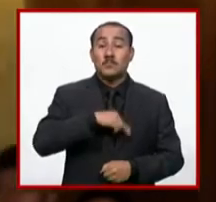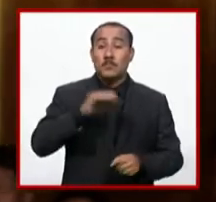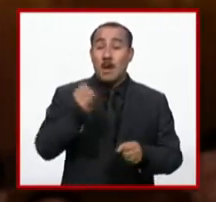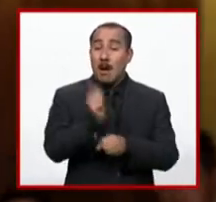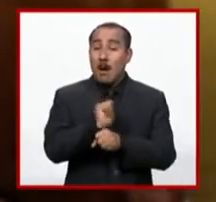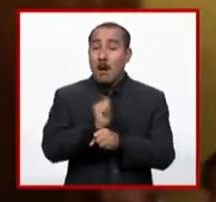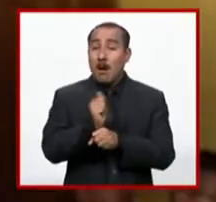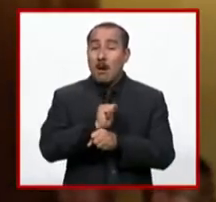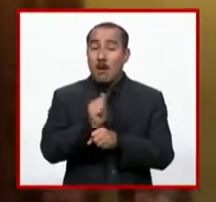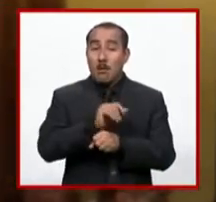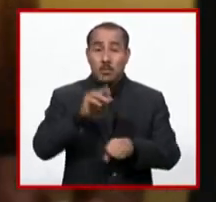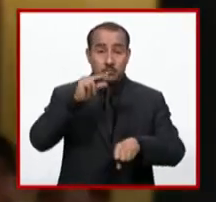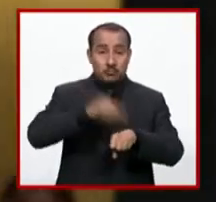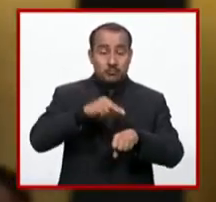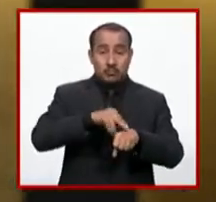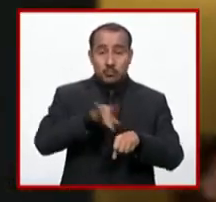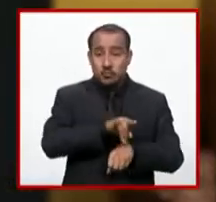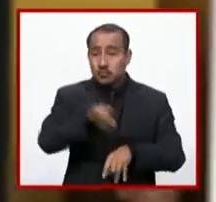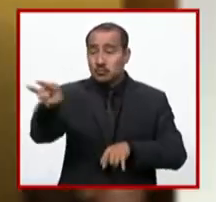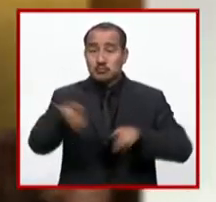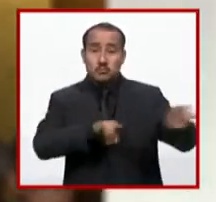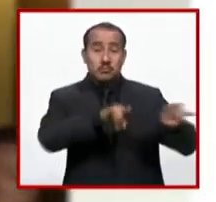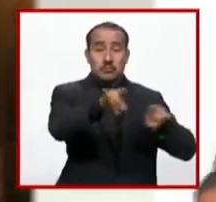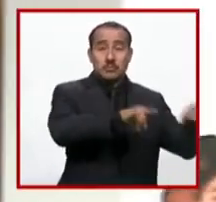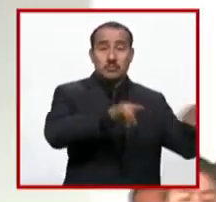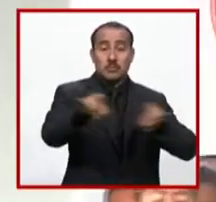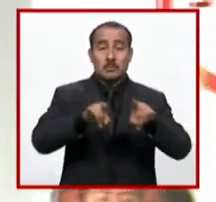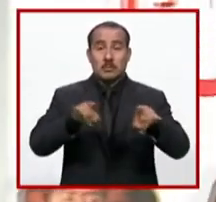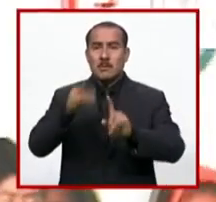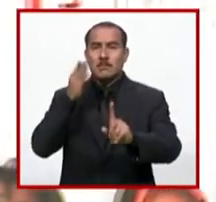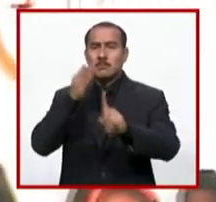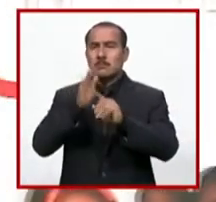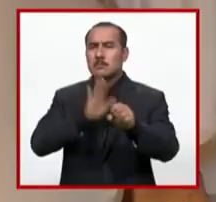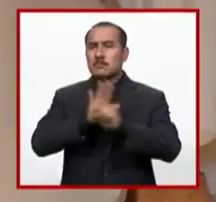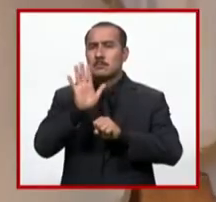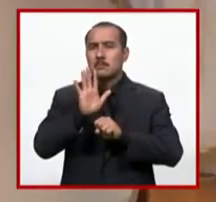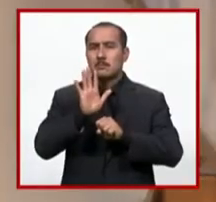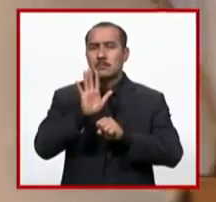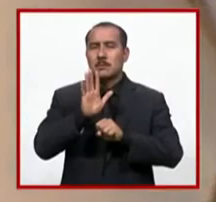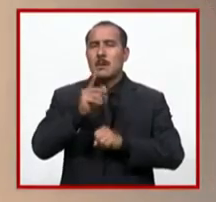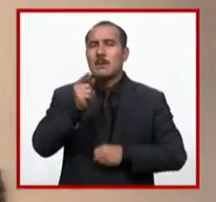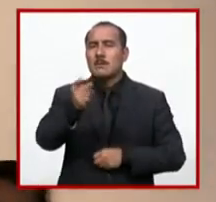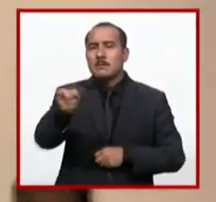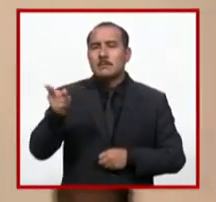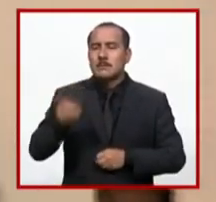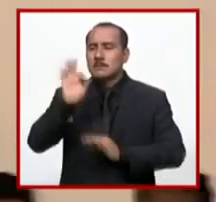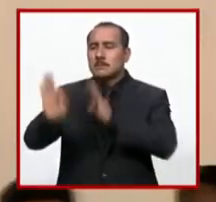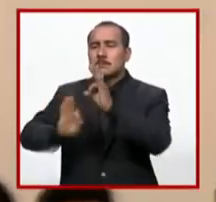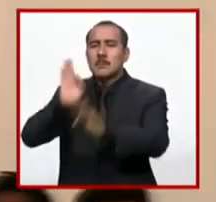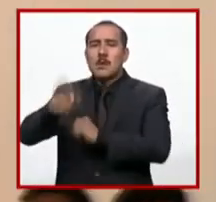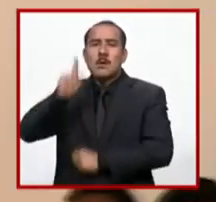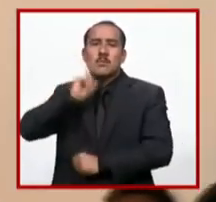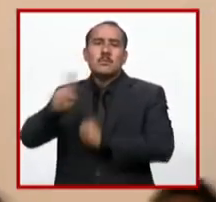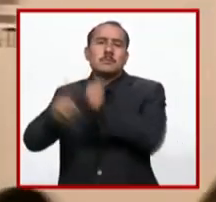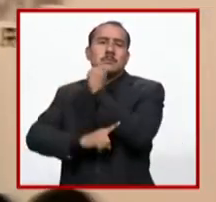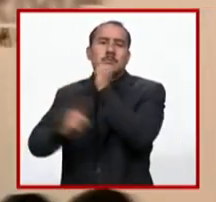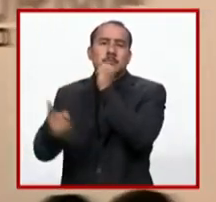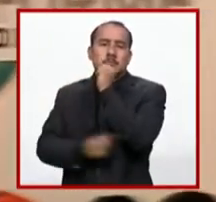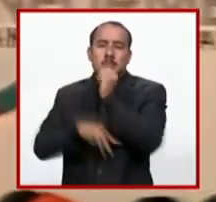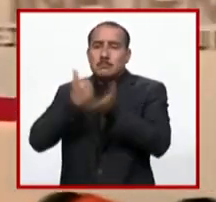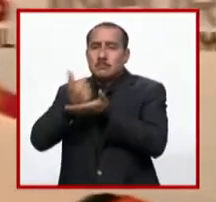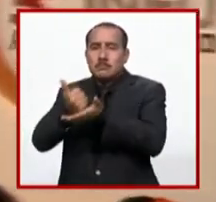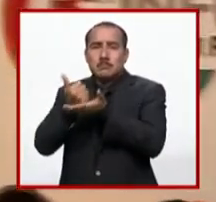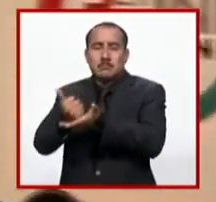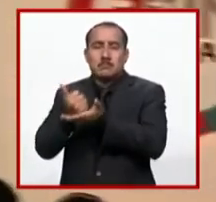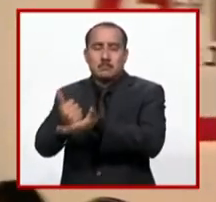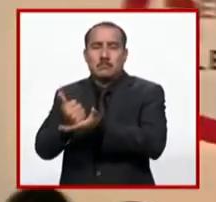móviles médicas, en donde uno de sus primeros objetivos será atender a todas las mujeres embarazadas